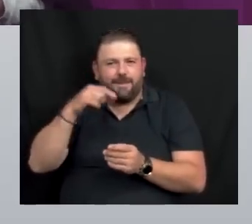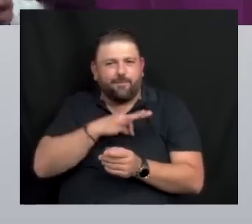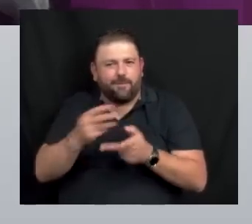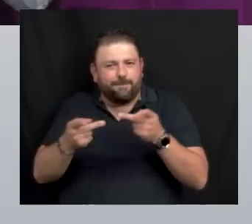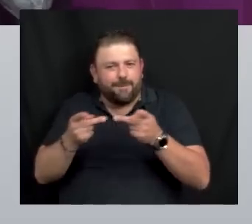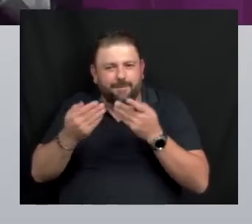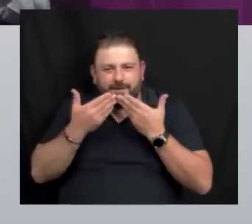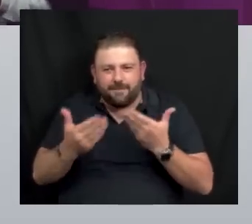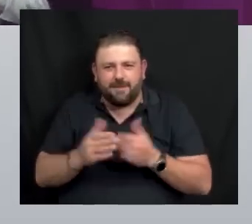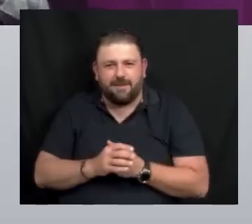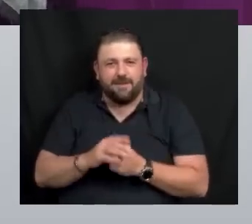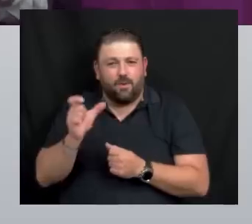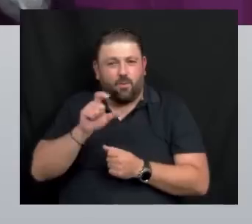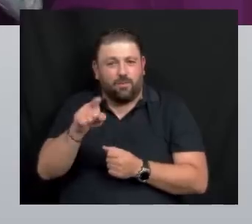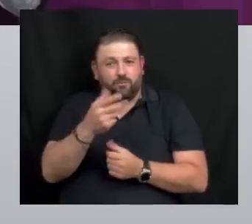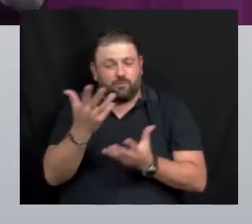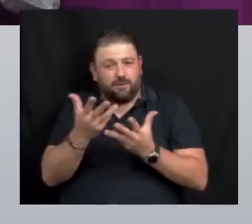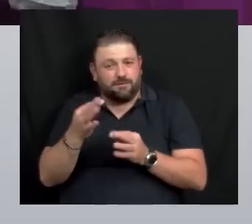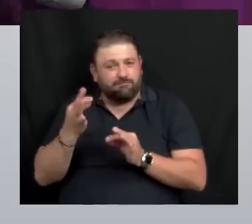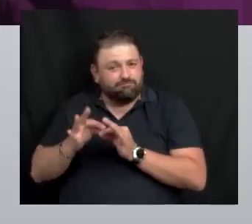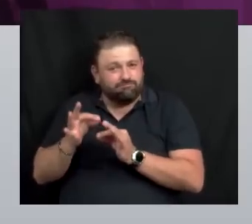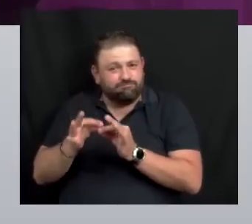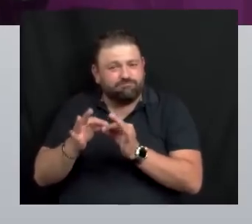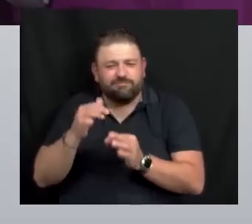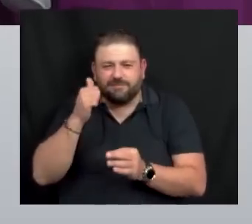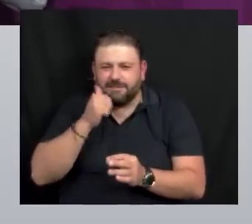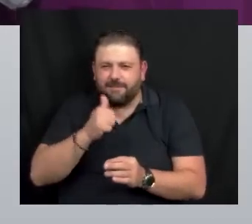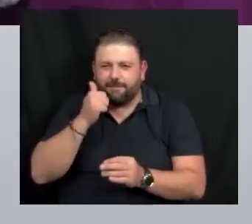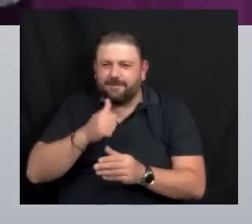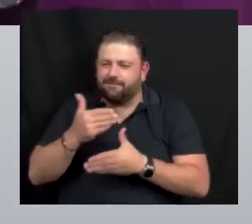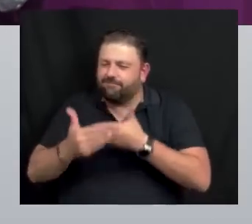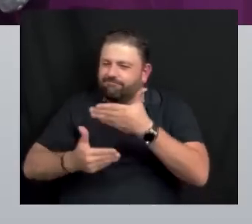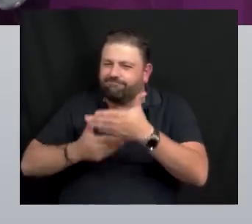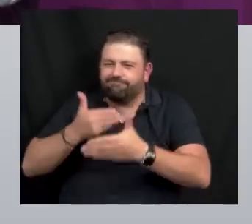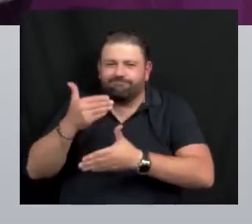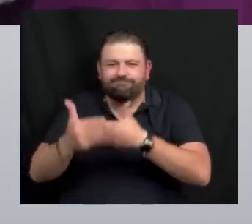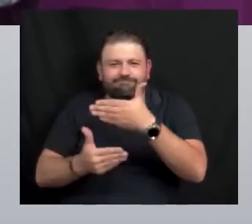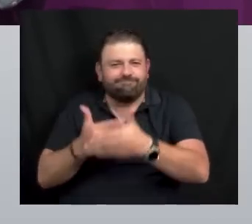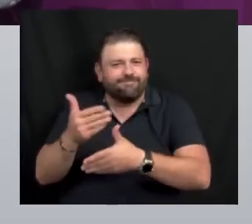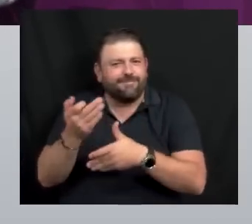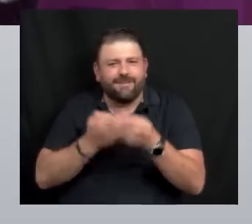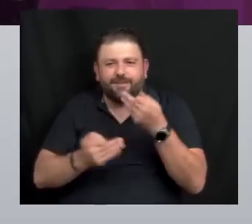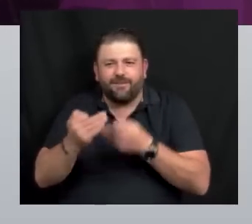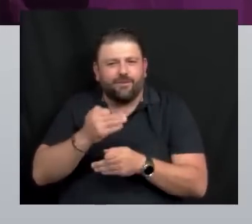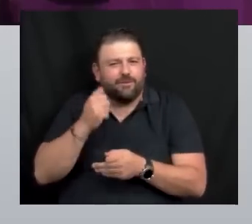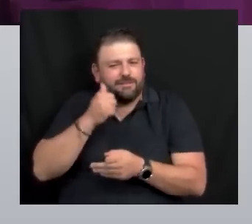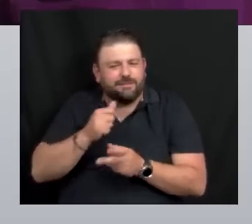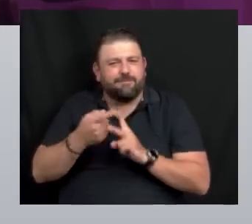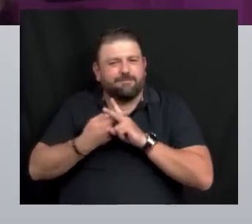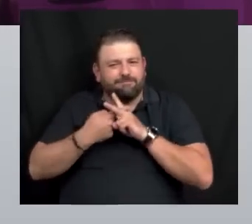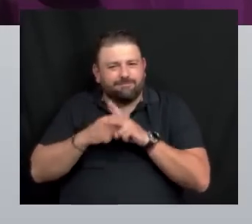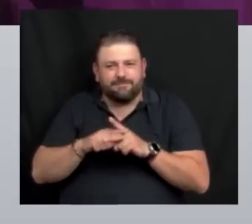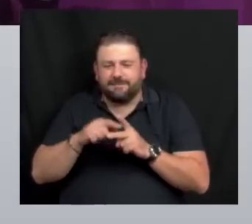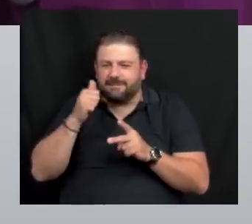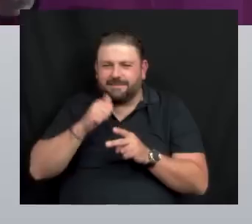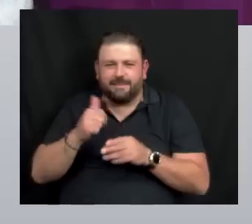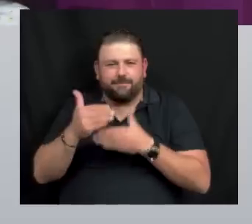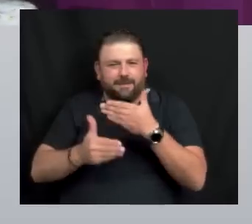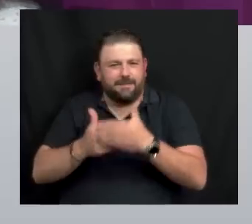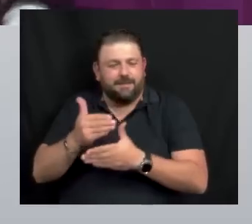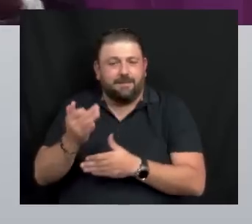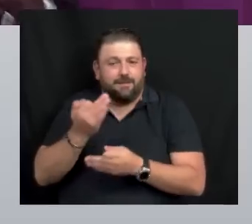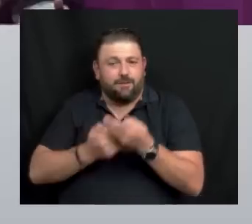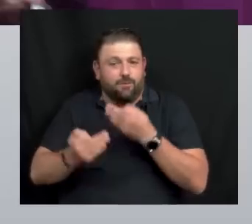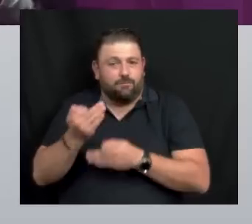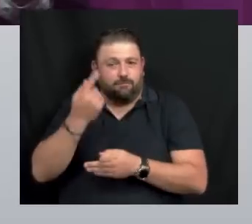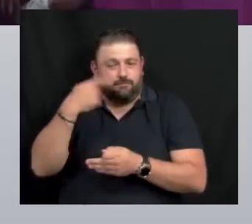lo maravilloso es que si somos constantes, todo se va logrando y es como una bola de nieve. Empiezan con pequeñas acciones y termina siendo una